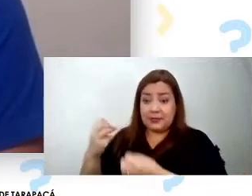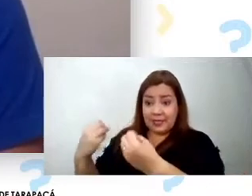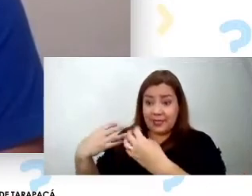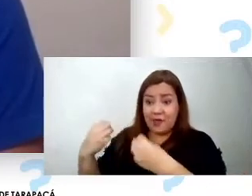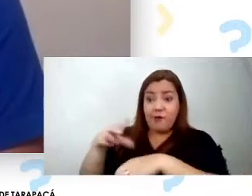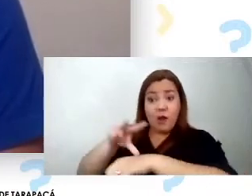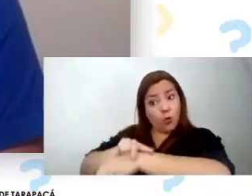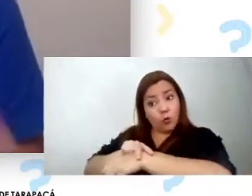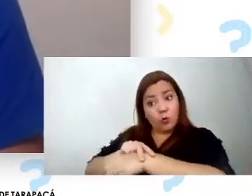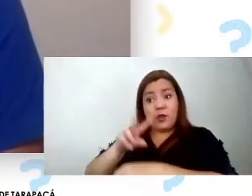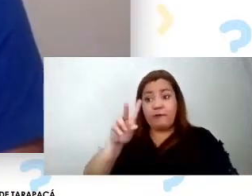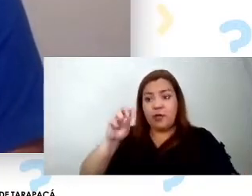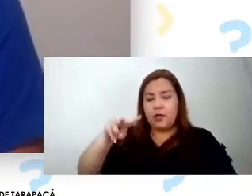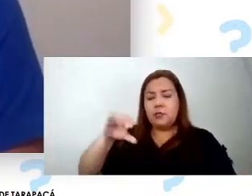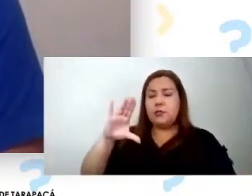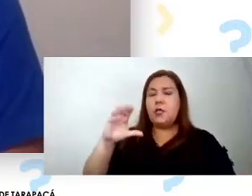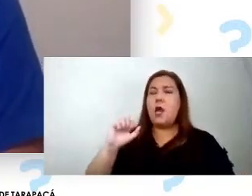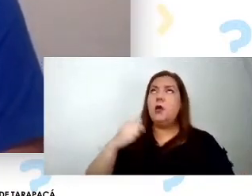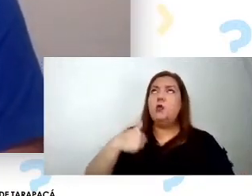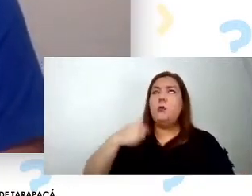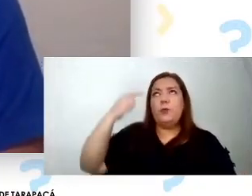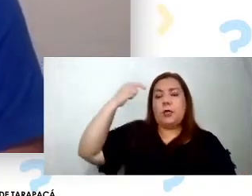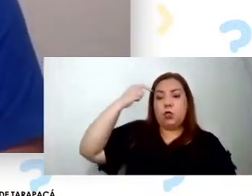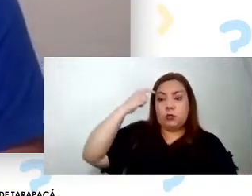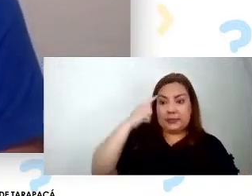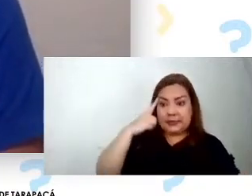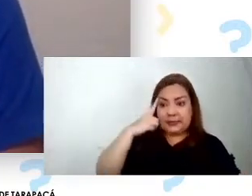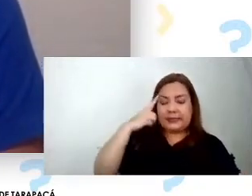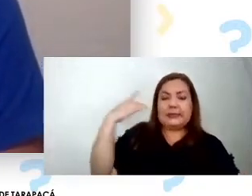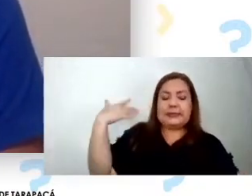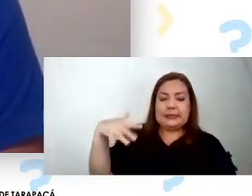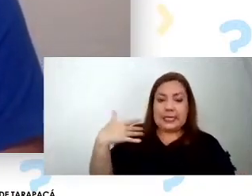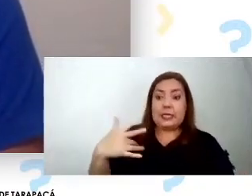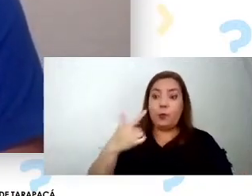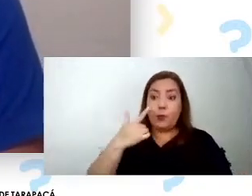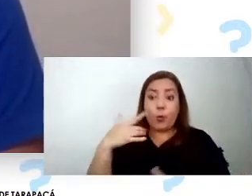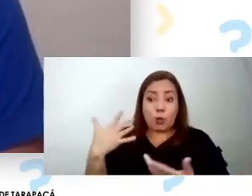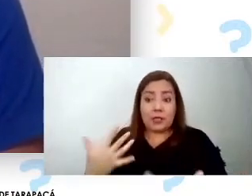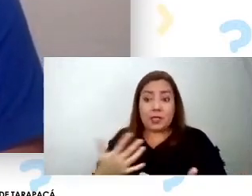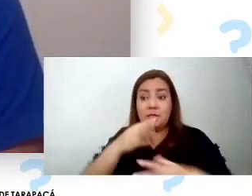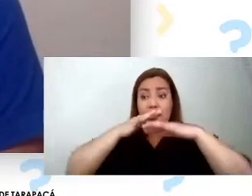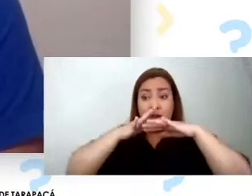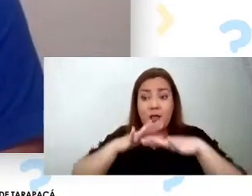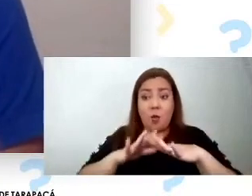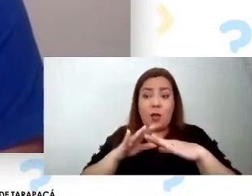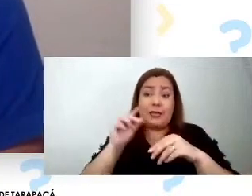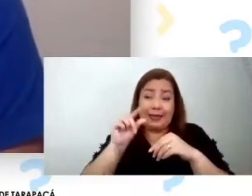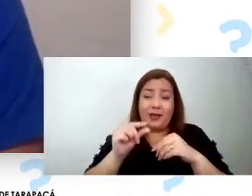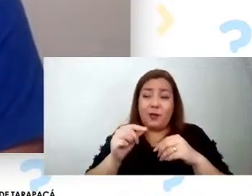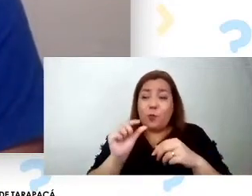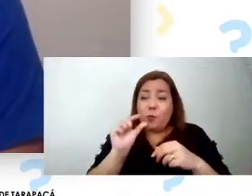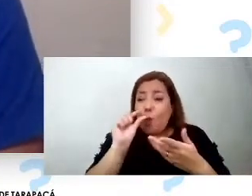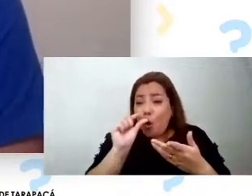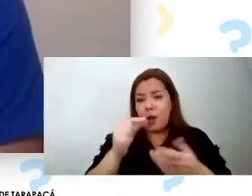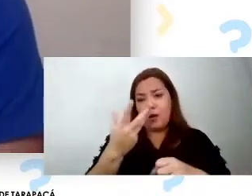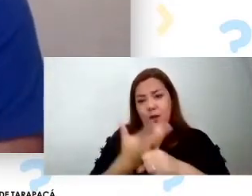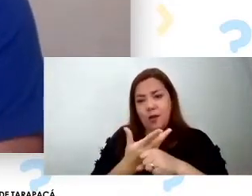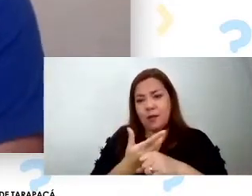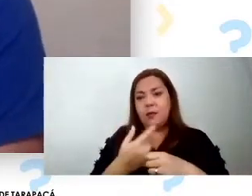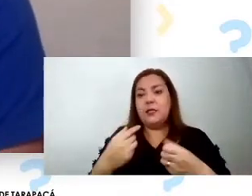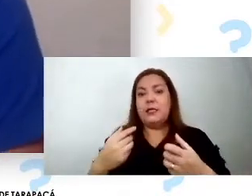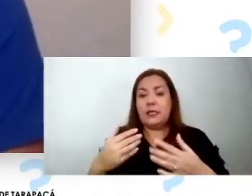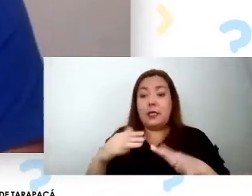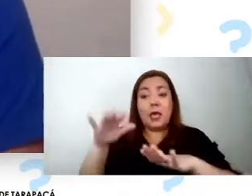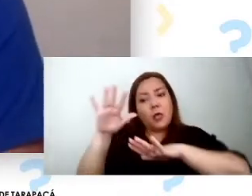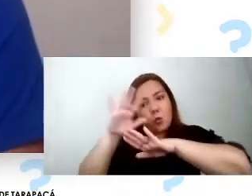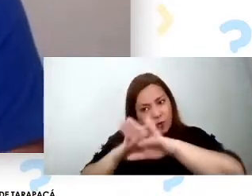pudimos tomar conciencia de la importancia del recurso hídrico tan escaso y tan, por así decirlo,